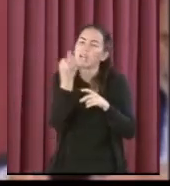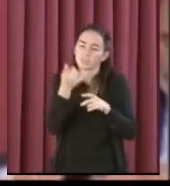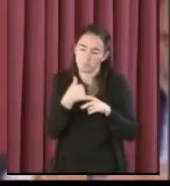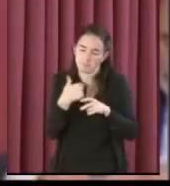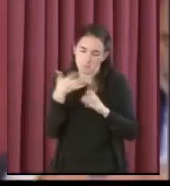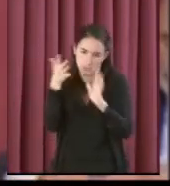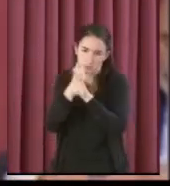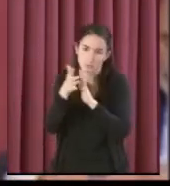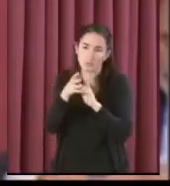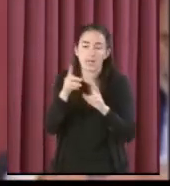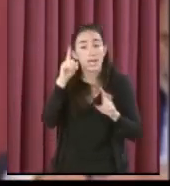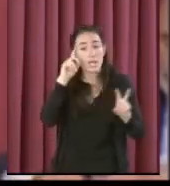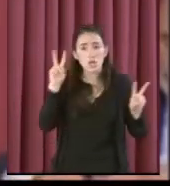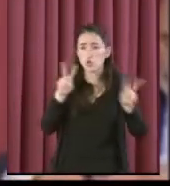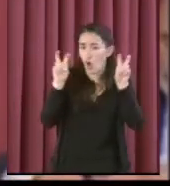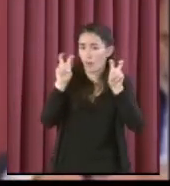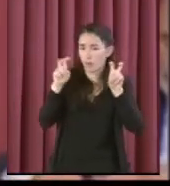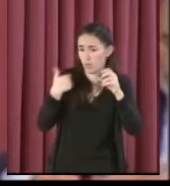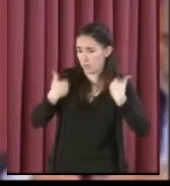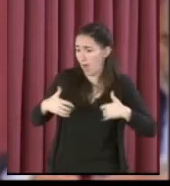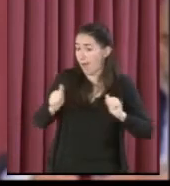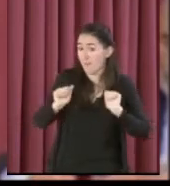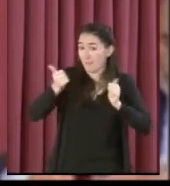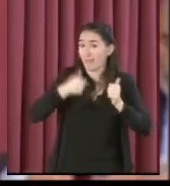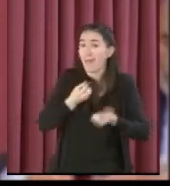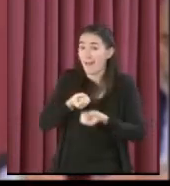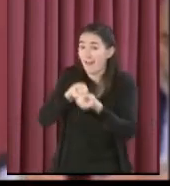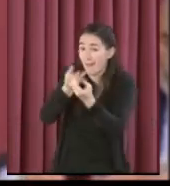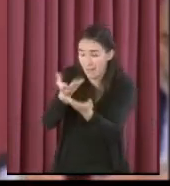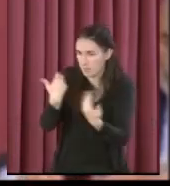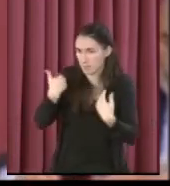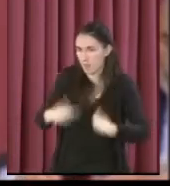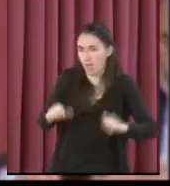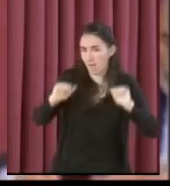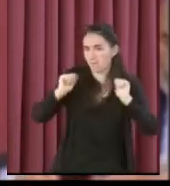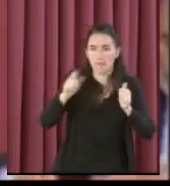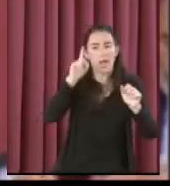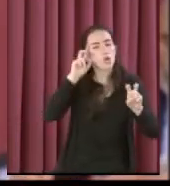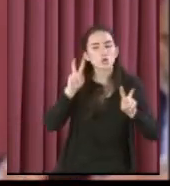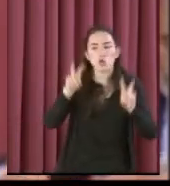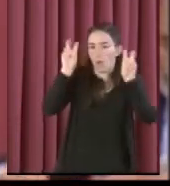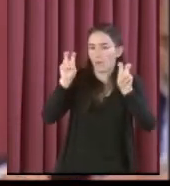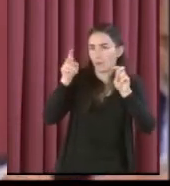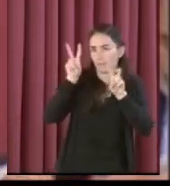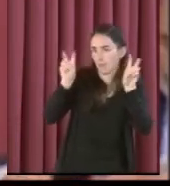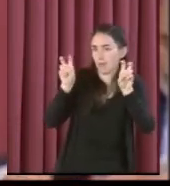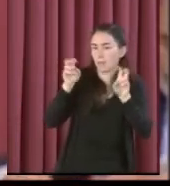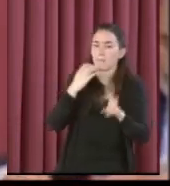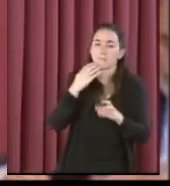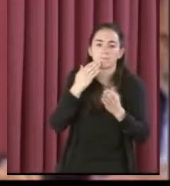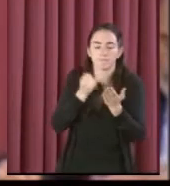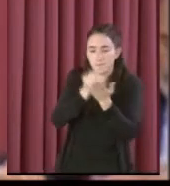hablando de innovación desde el mismo inicio de la intervención, que a lo largo de estos minutos hemos ido desgranando una serie de iniciativas